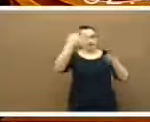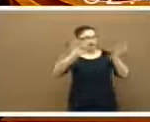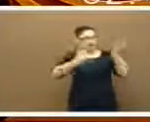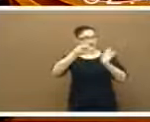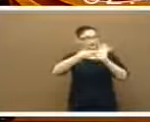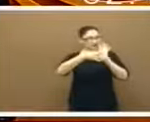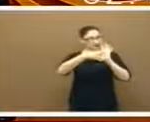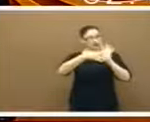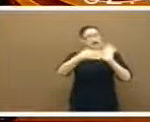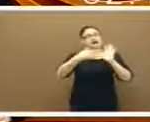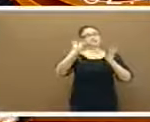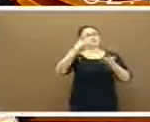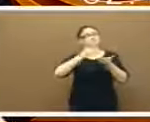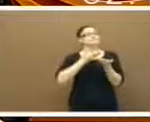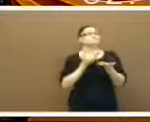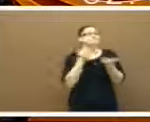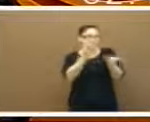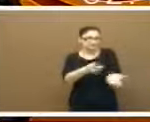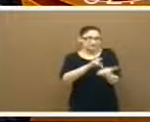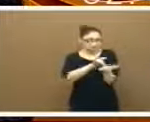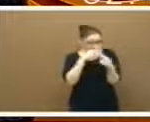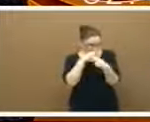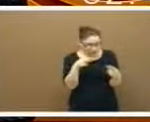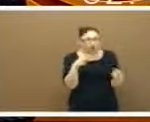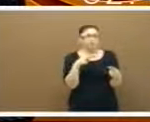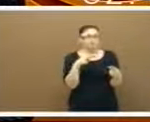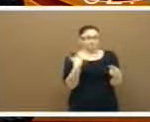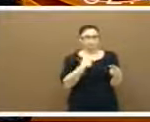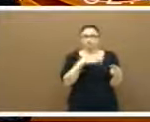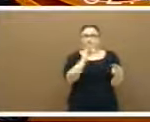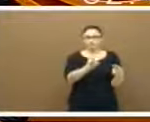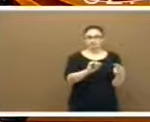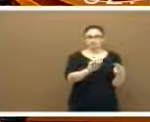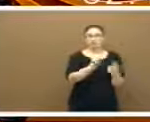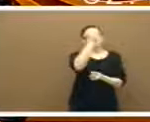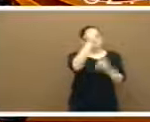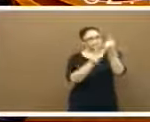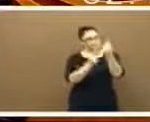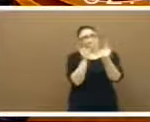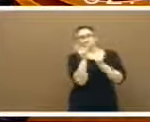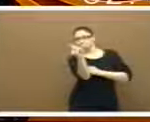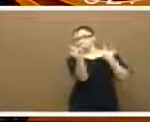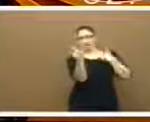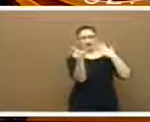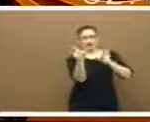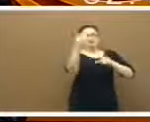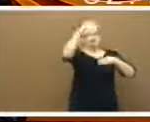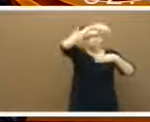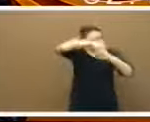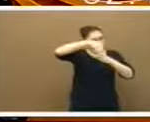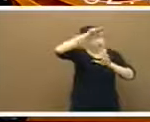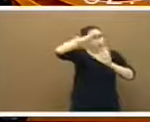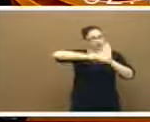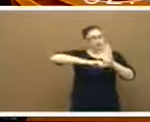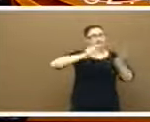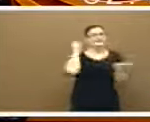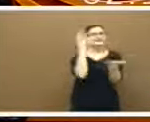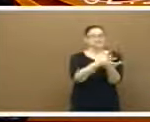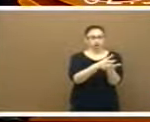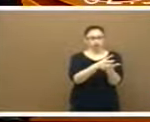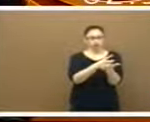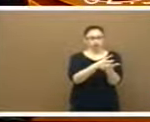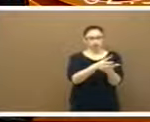calidad de la prestación de servicios públicos aparece ya con su dotación presupuestaria y está dentro del programa reto de la